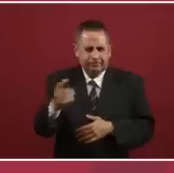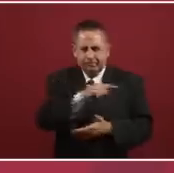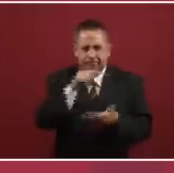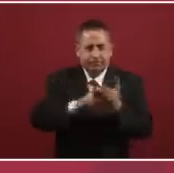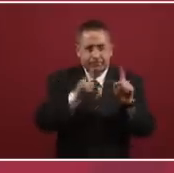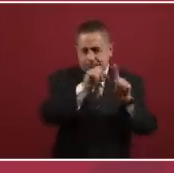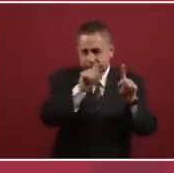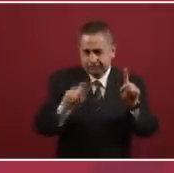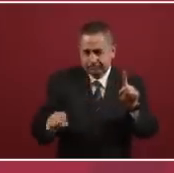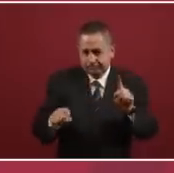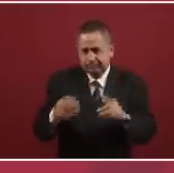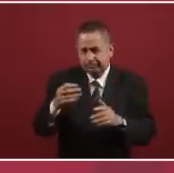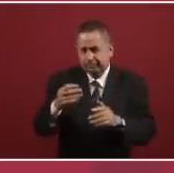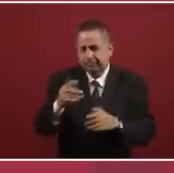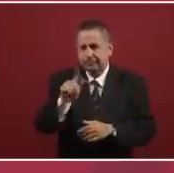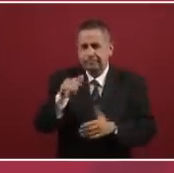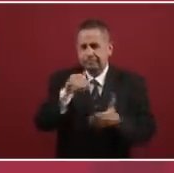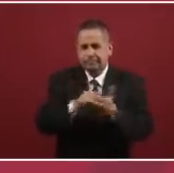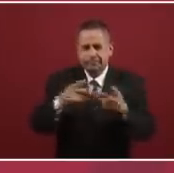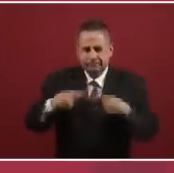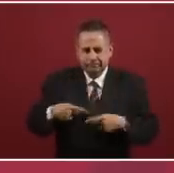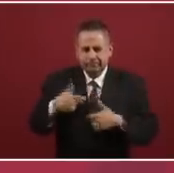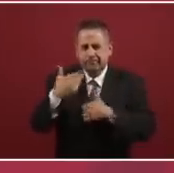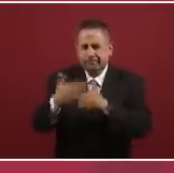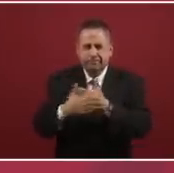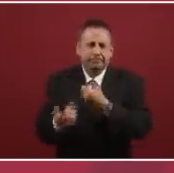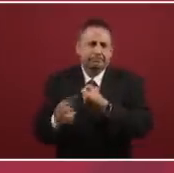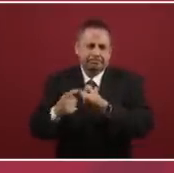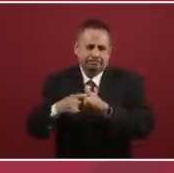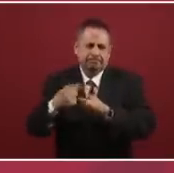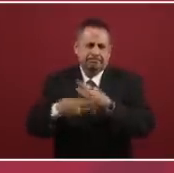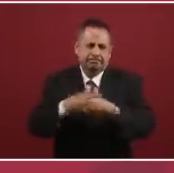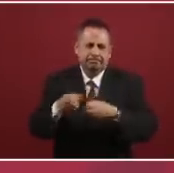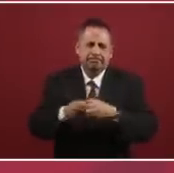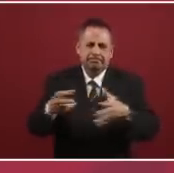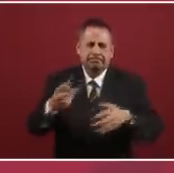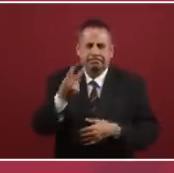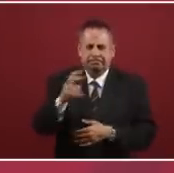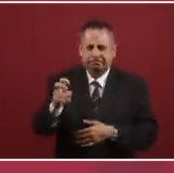regiones, 70 mil elementos, se va a ampliar a